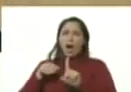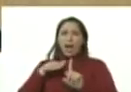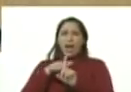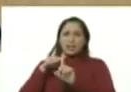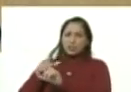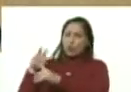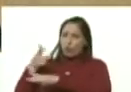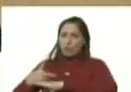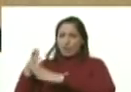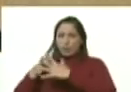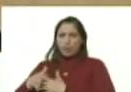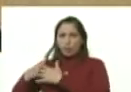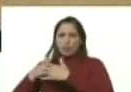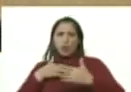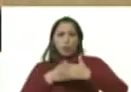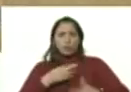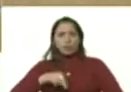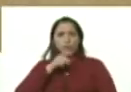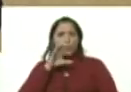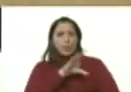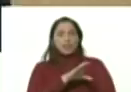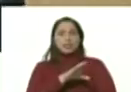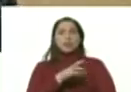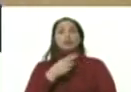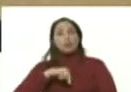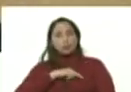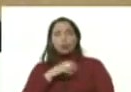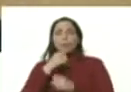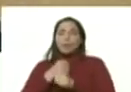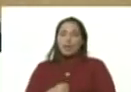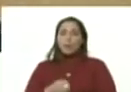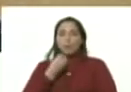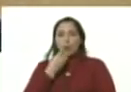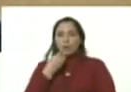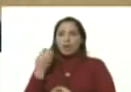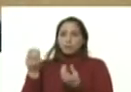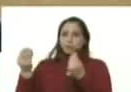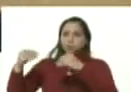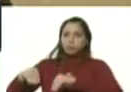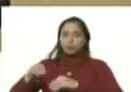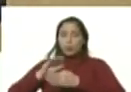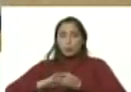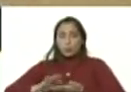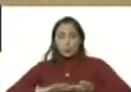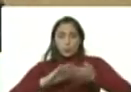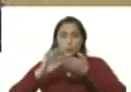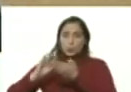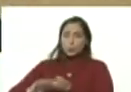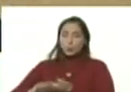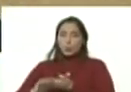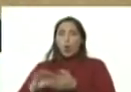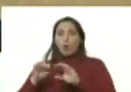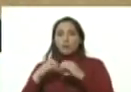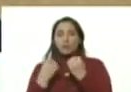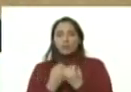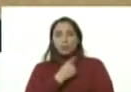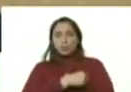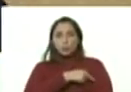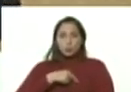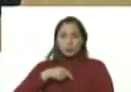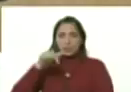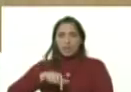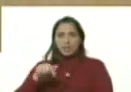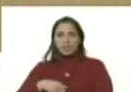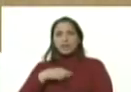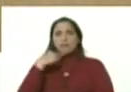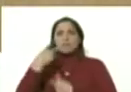país. Aspiramos que así sea, y tener una buena relación con esa oficina en Ginebra, con quienes estén aquí como